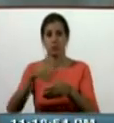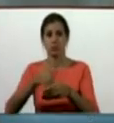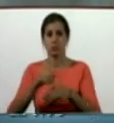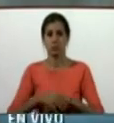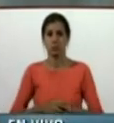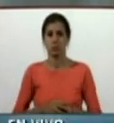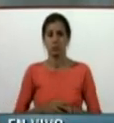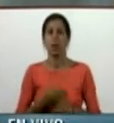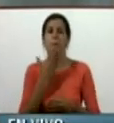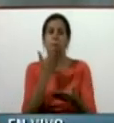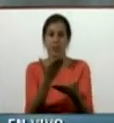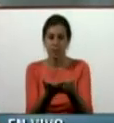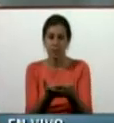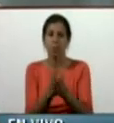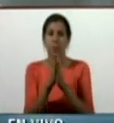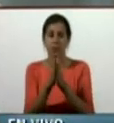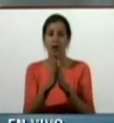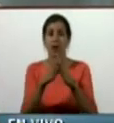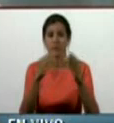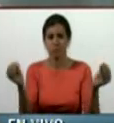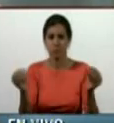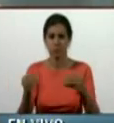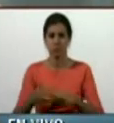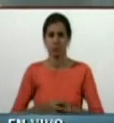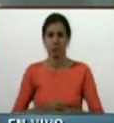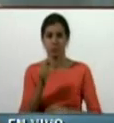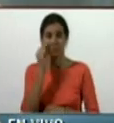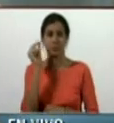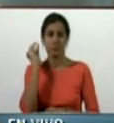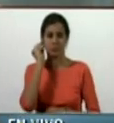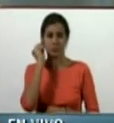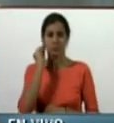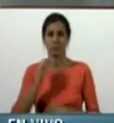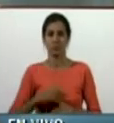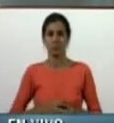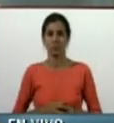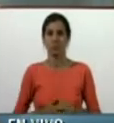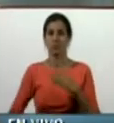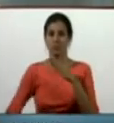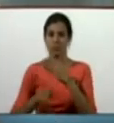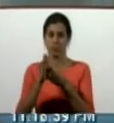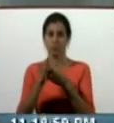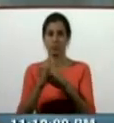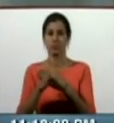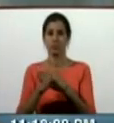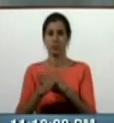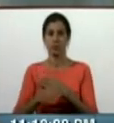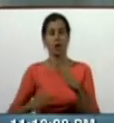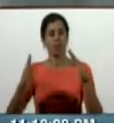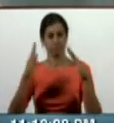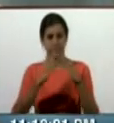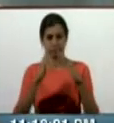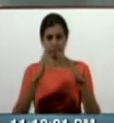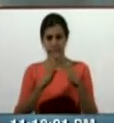Les pedimos a todos y todas que vayan a sus hogares